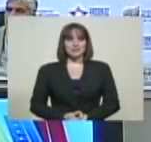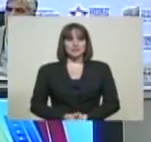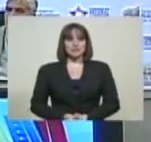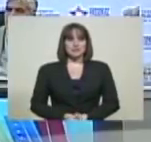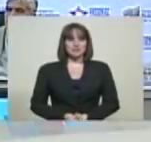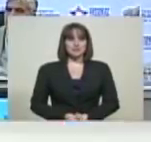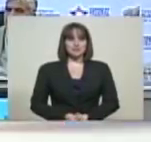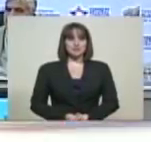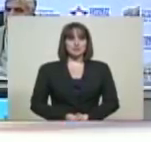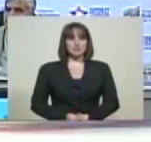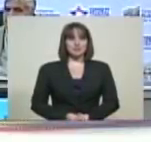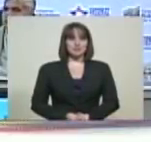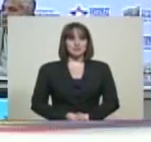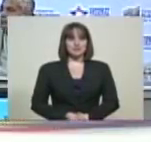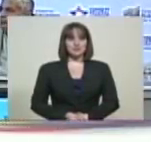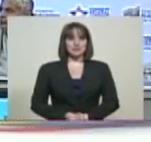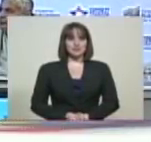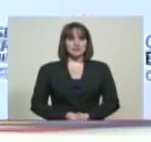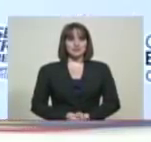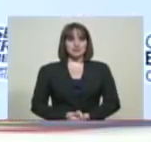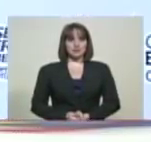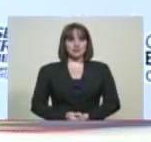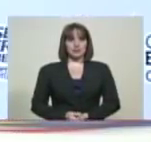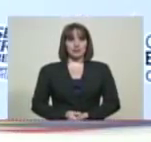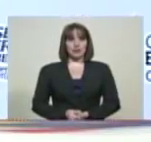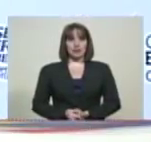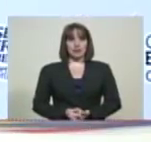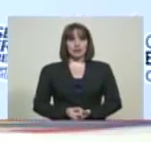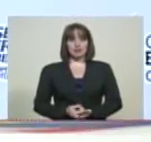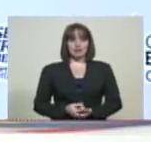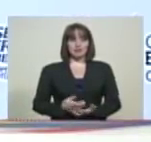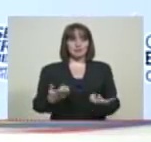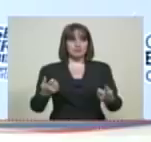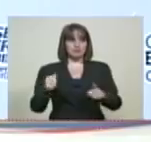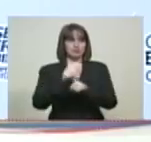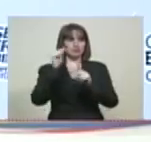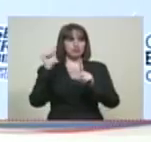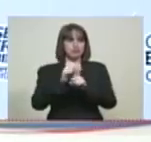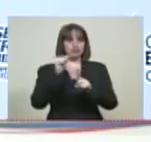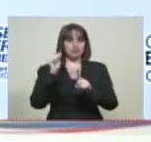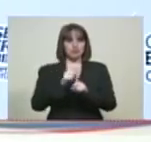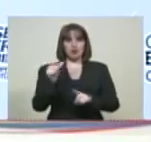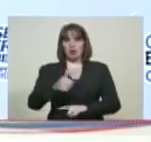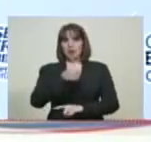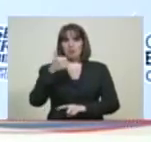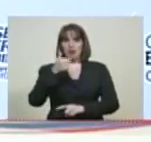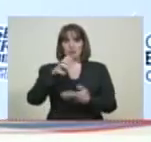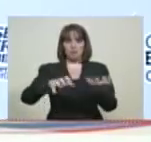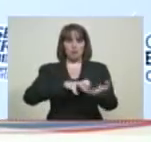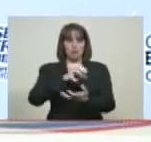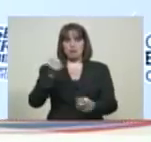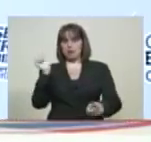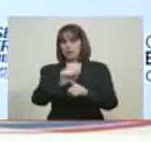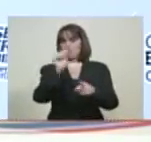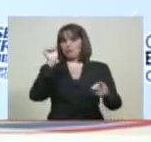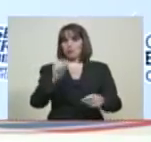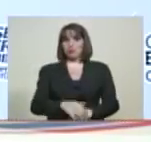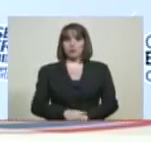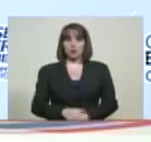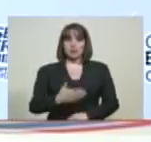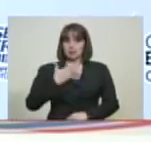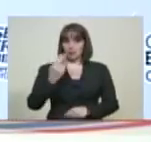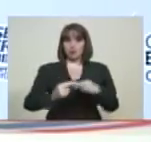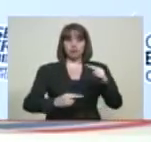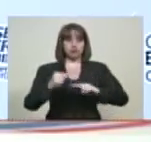con la paz se puede enfrentar los más grandes problemas con la paz podemos comenzar a construir